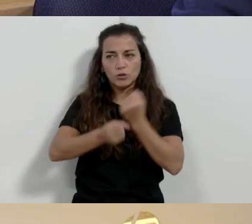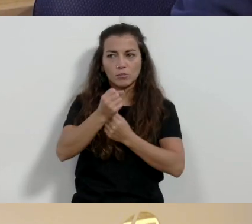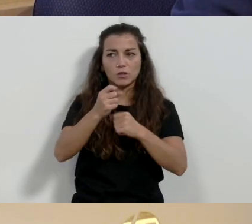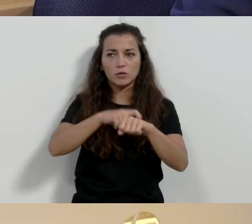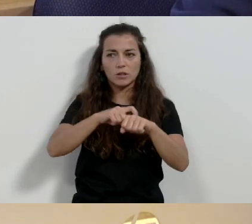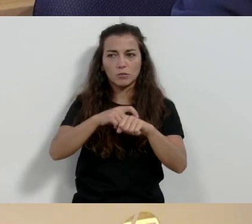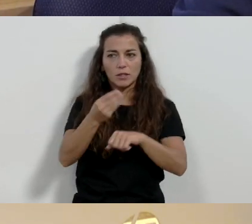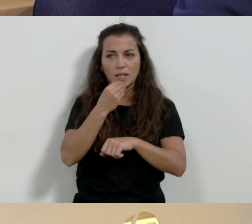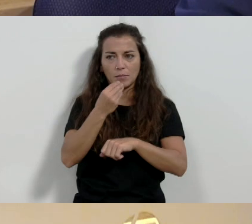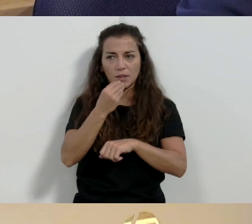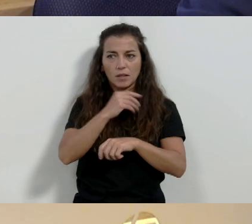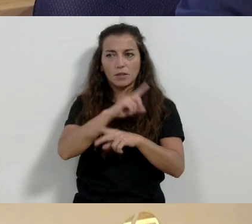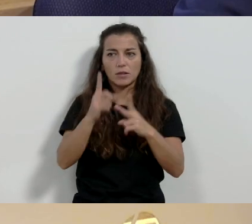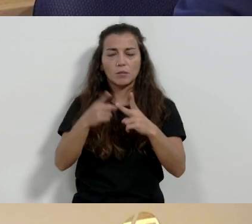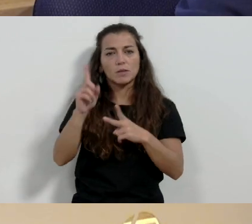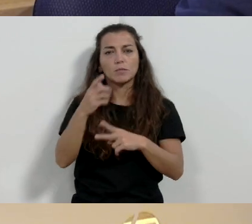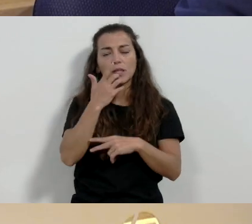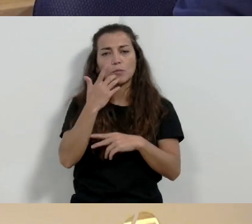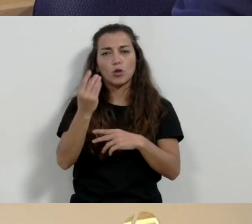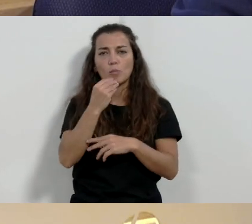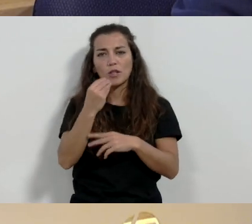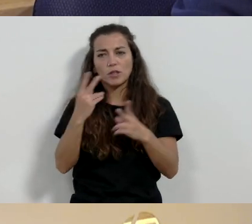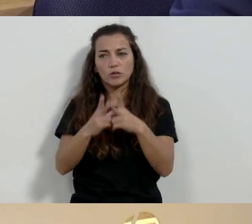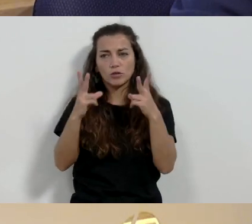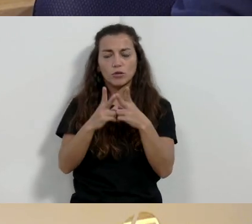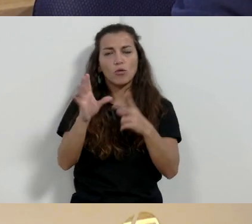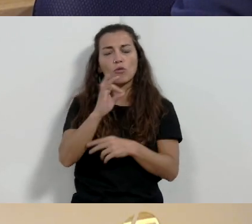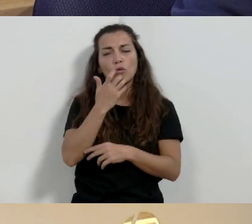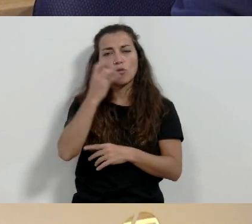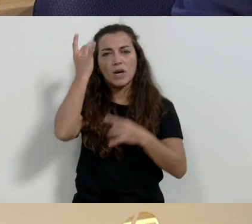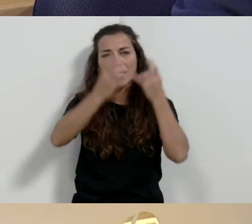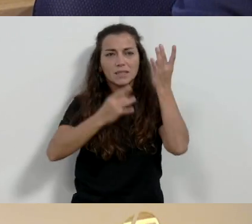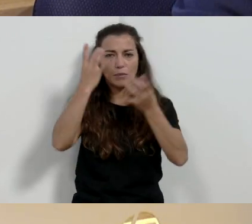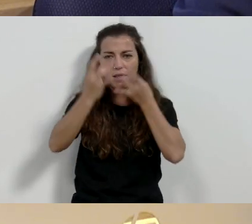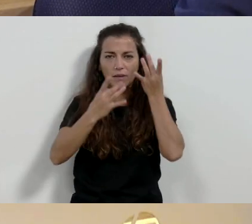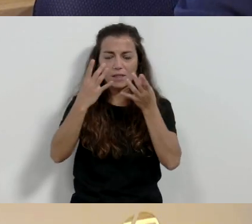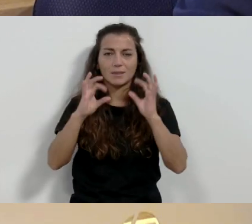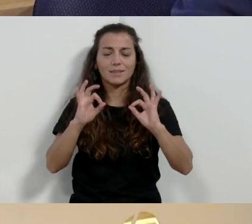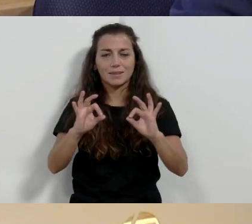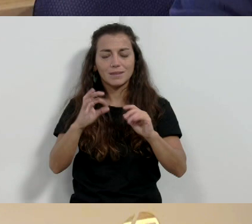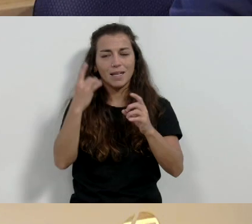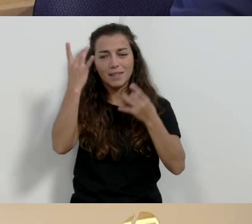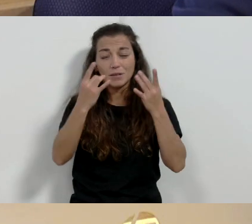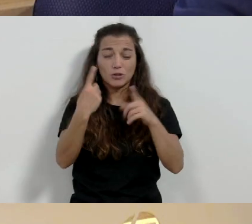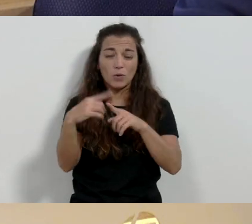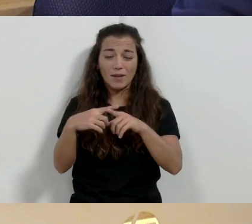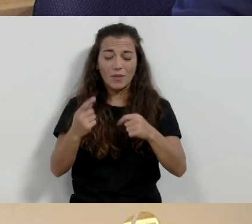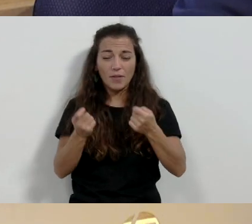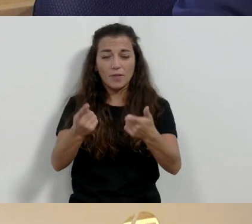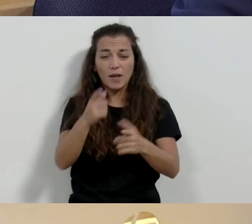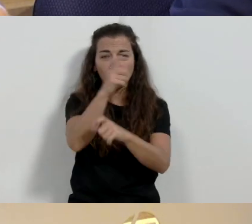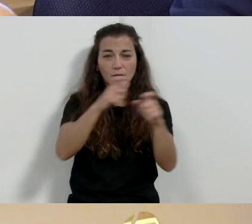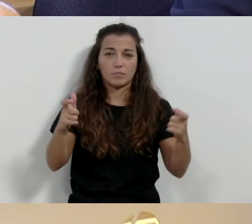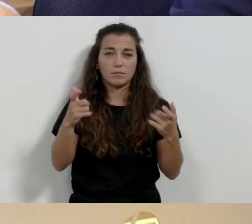en comedores sociales o terminan en actividades pues que redunden en beneficio de la ciudad. Bueno, nosotros